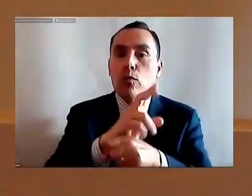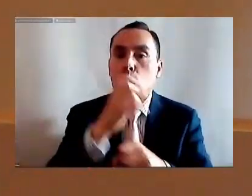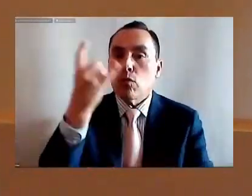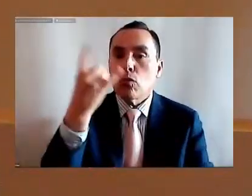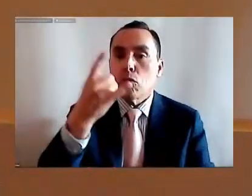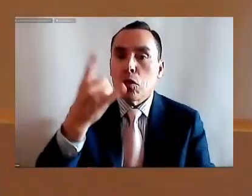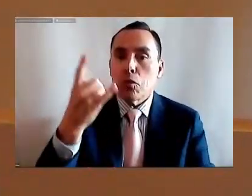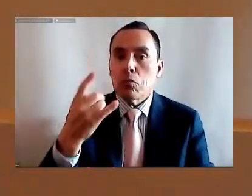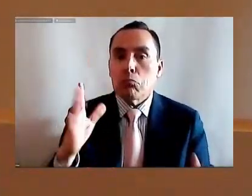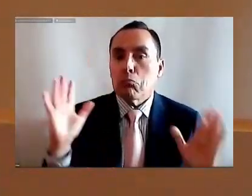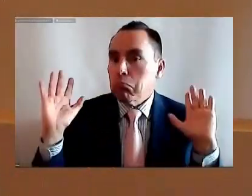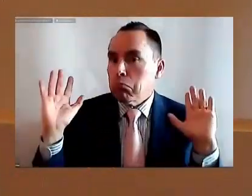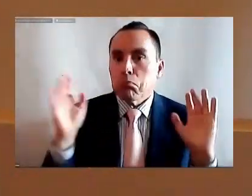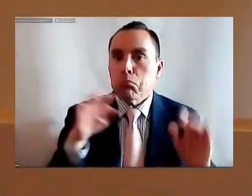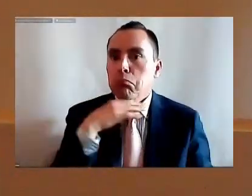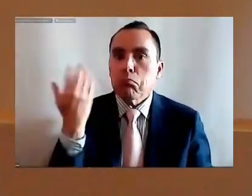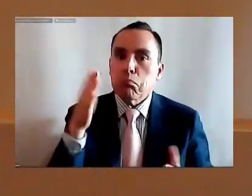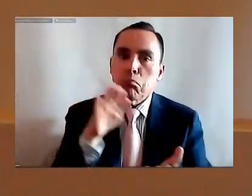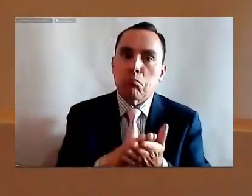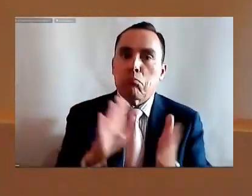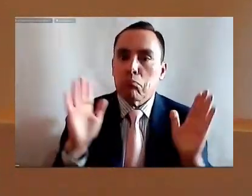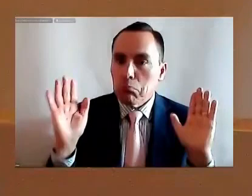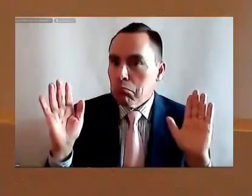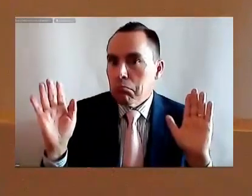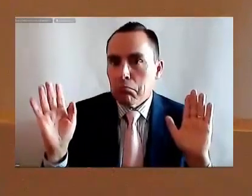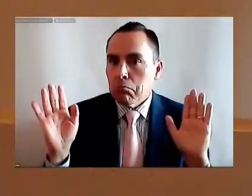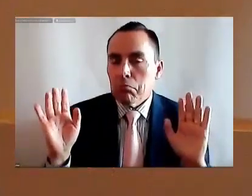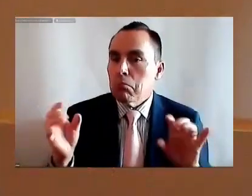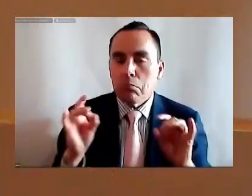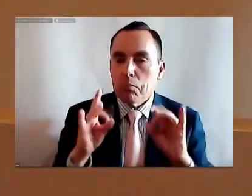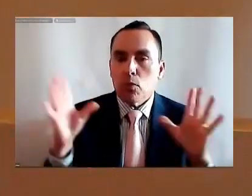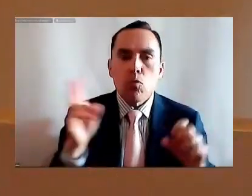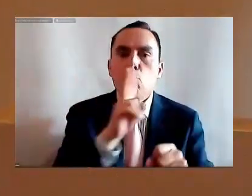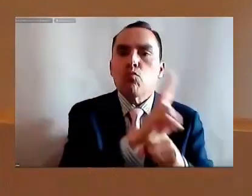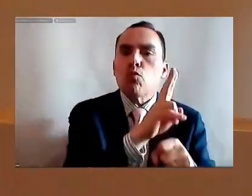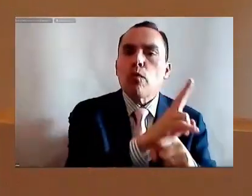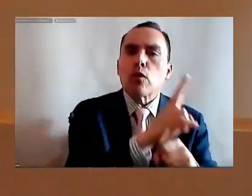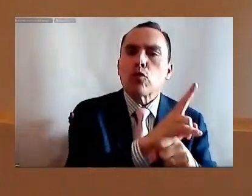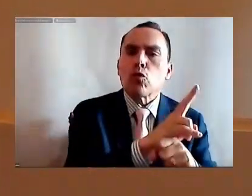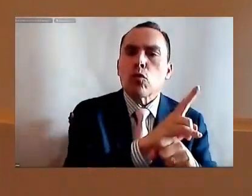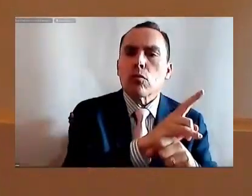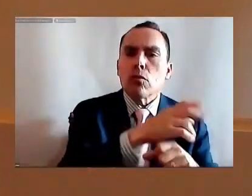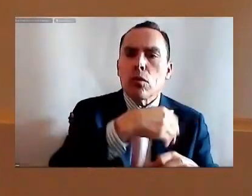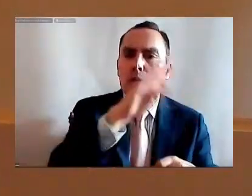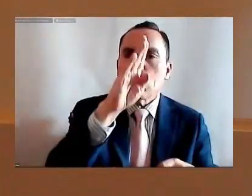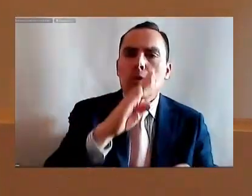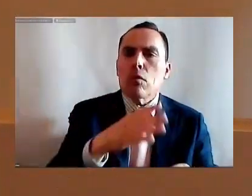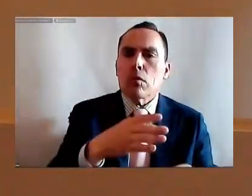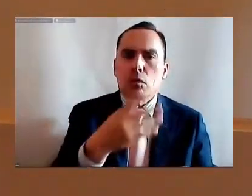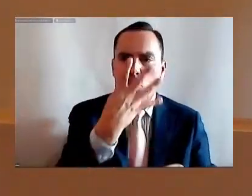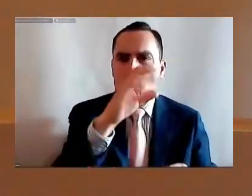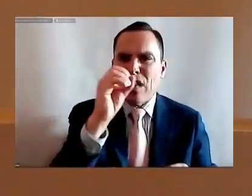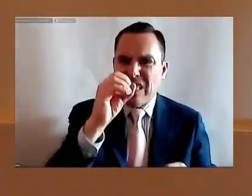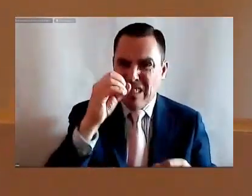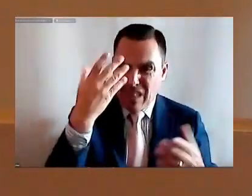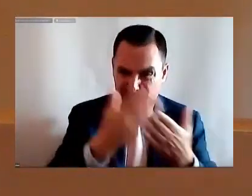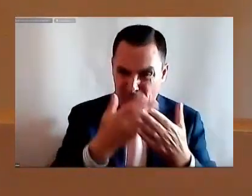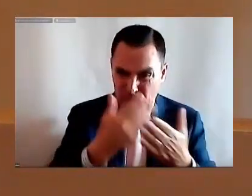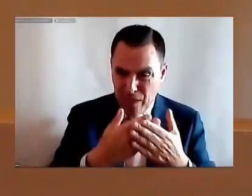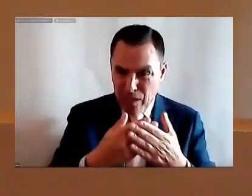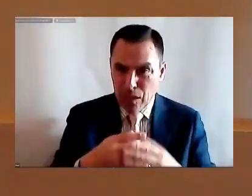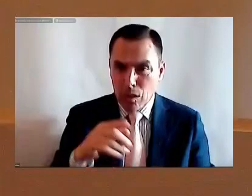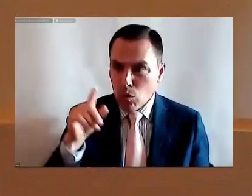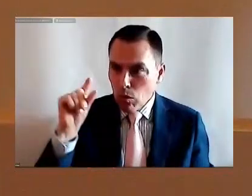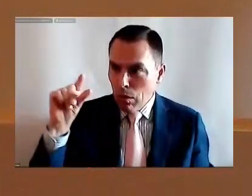Entonces, la pregunta es, ¿por qué un profesor universitario puede ganar 10, 20, 30, 40 veces lo que gana una persona que